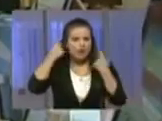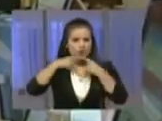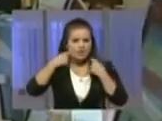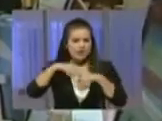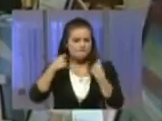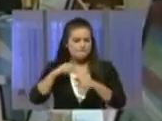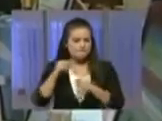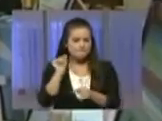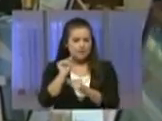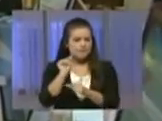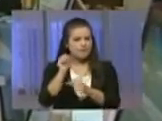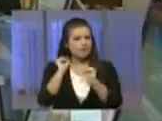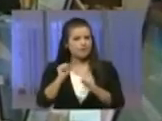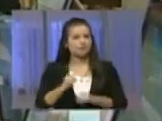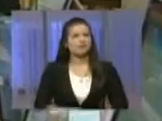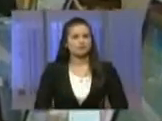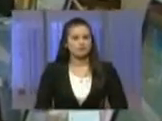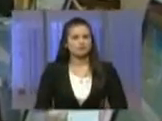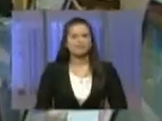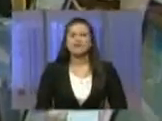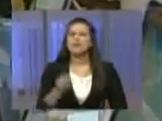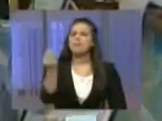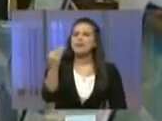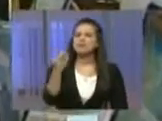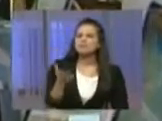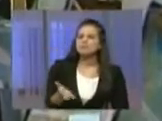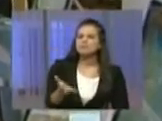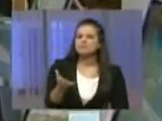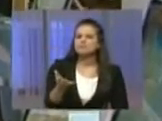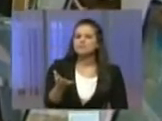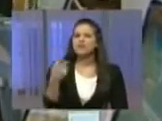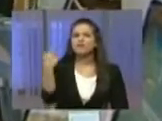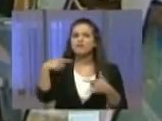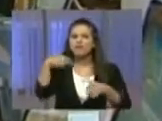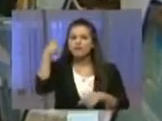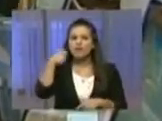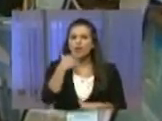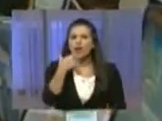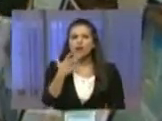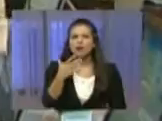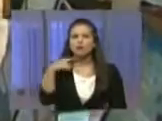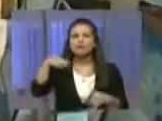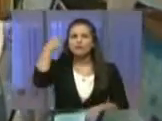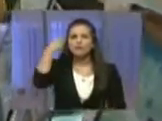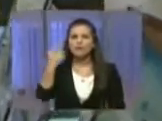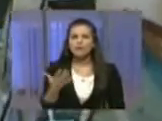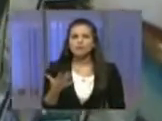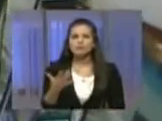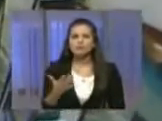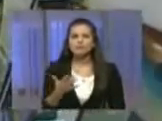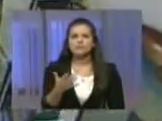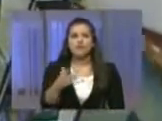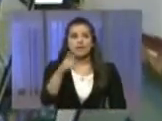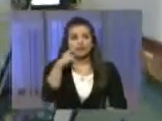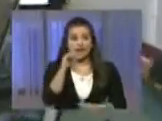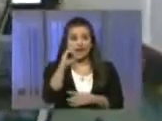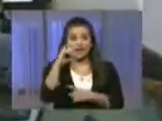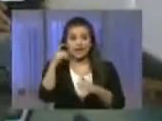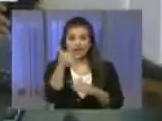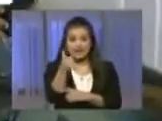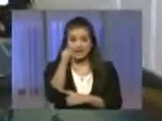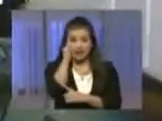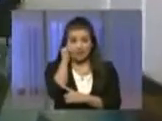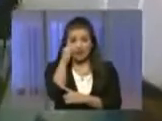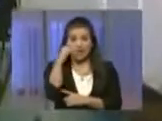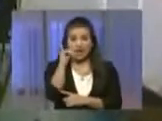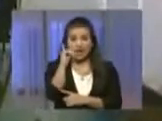duro ige qué más tenemos por ahí tenemos algún video estamos via Aquí esta cámara que está aquí es la cámara